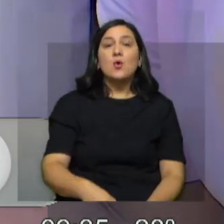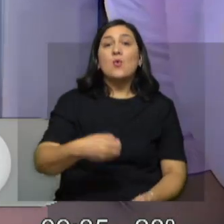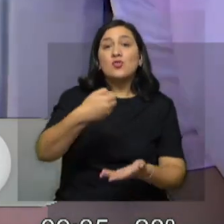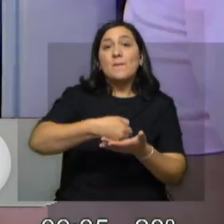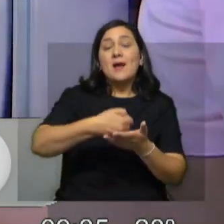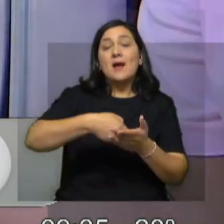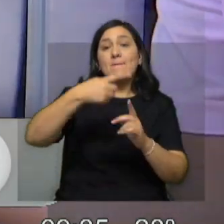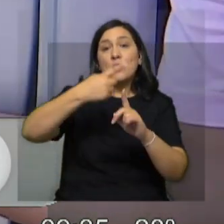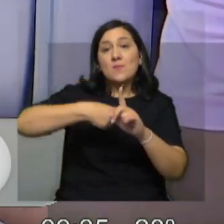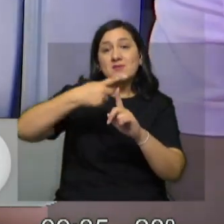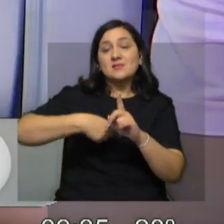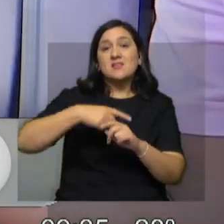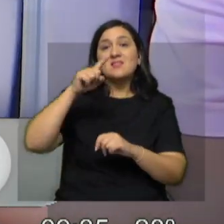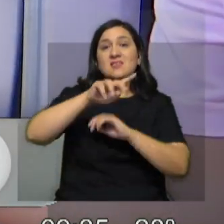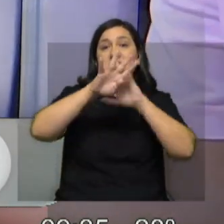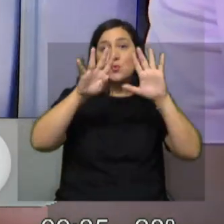¿Podemos saberlo o no?